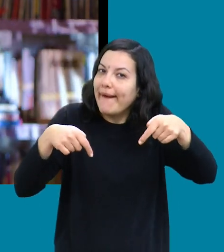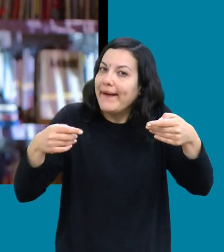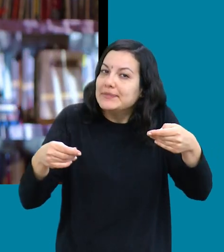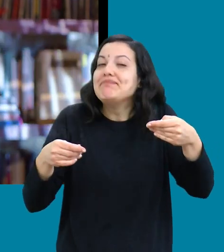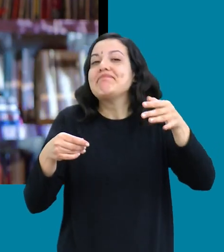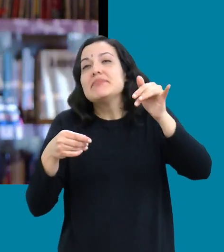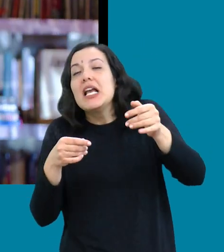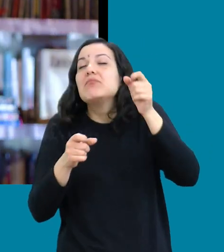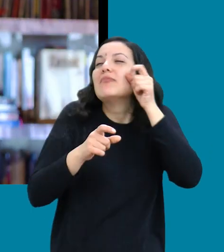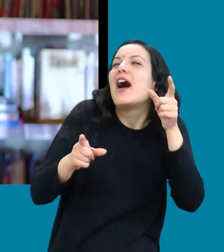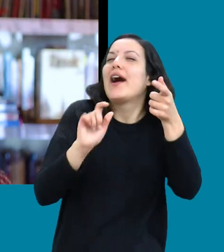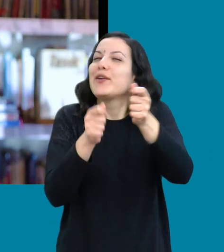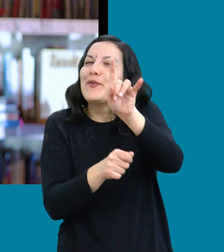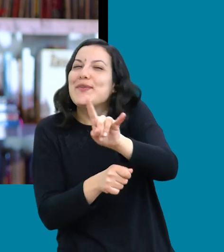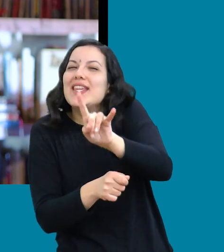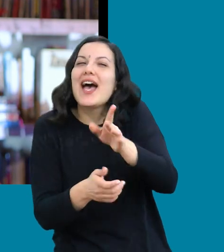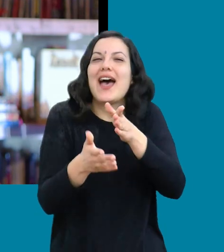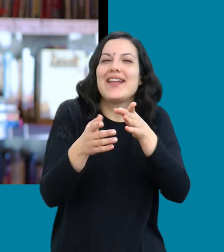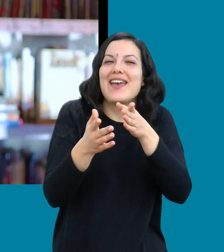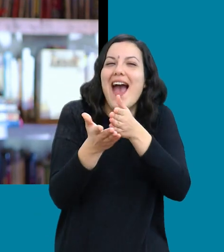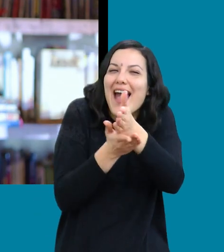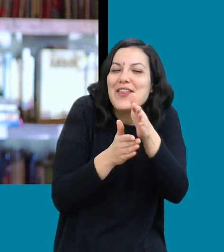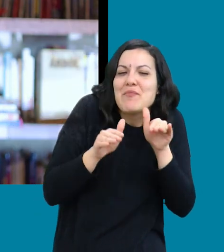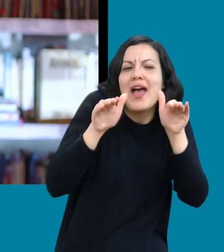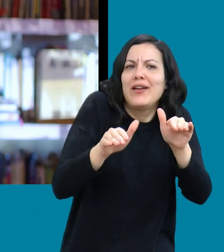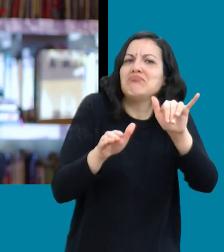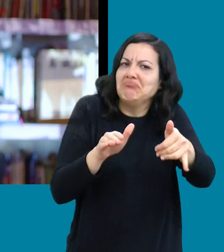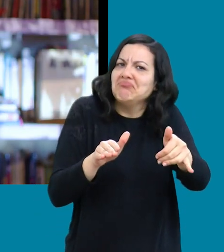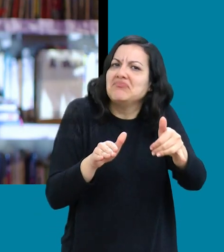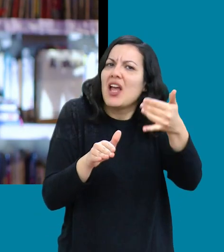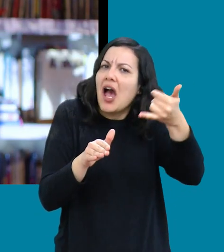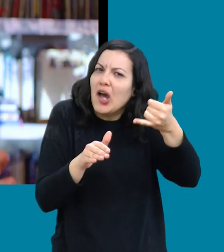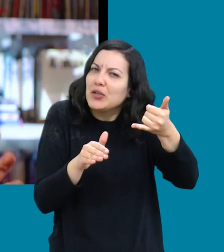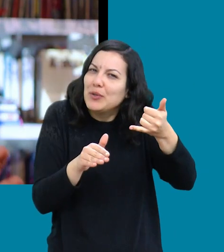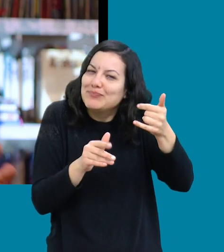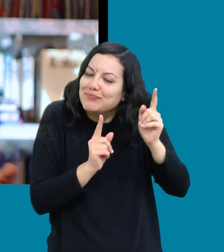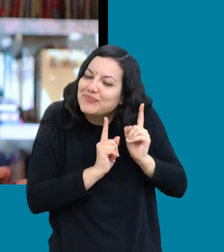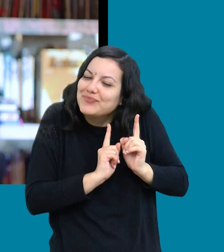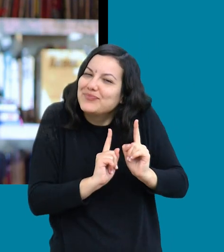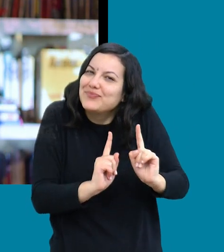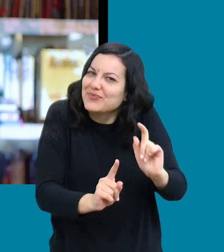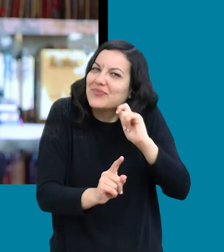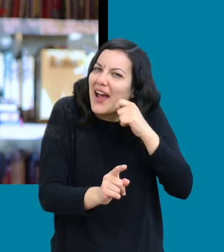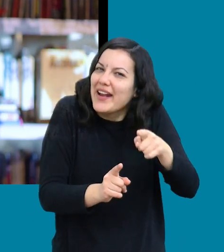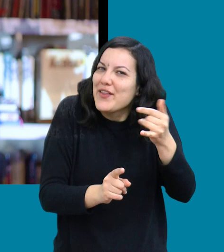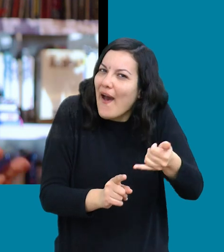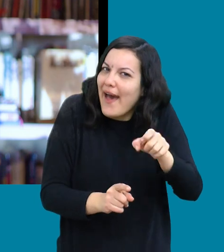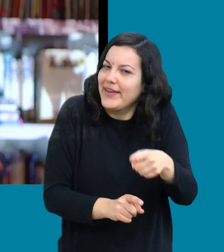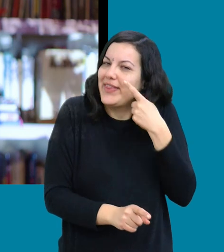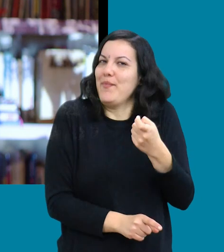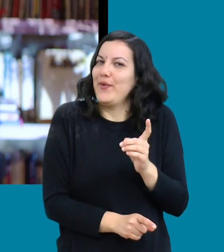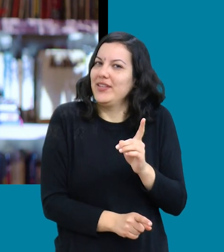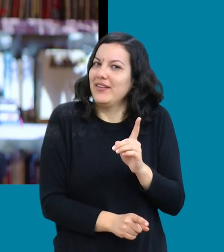invoca la reforma, invoca la cátedra paralela, invoca todo eso, esa pequeña chispa subsiste, sería un error decir que no está.